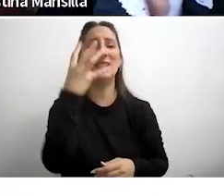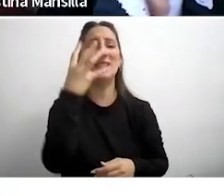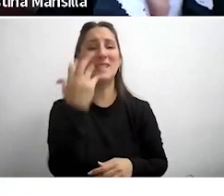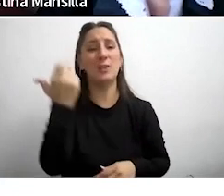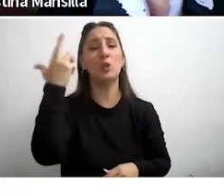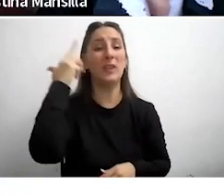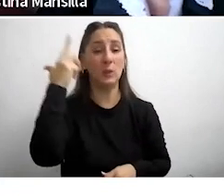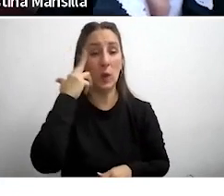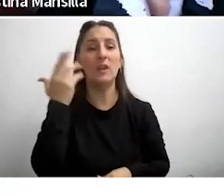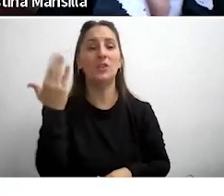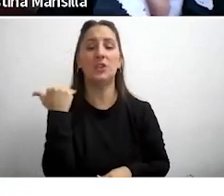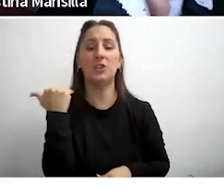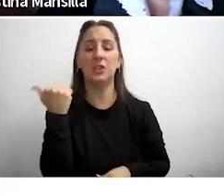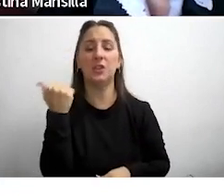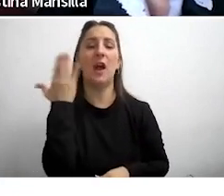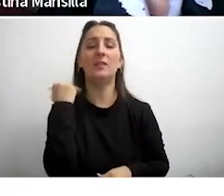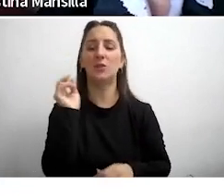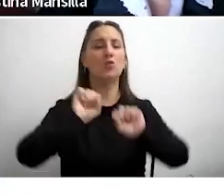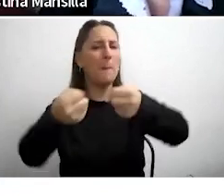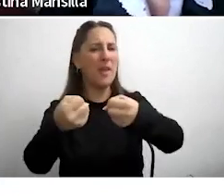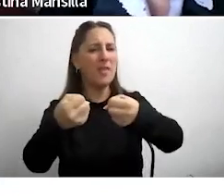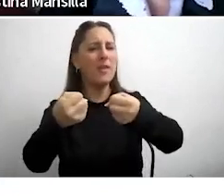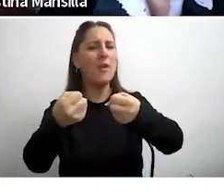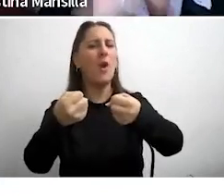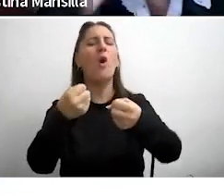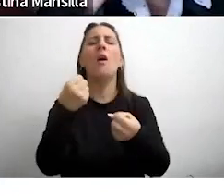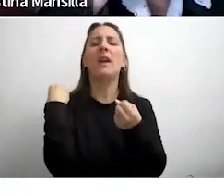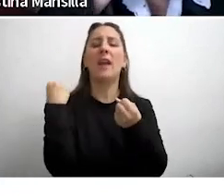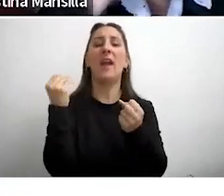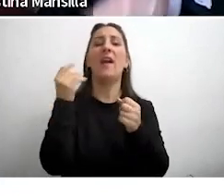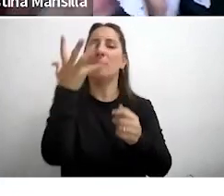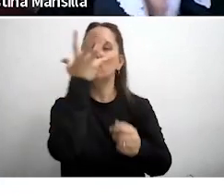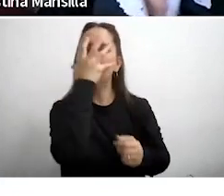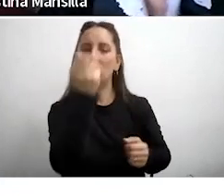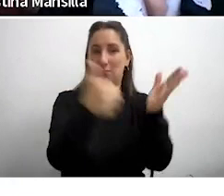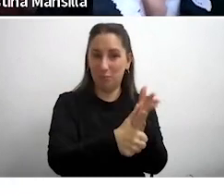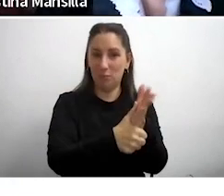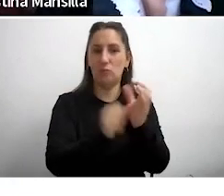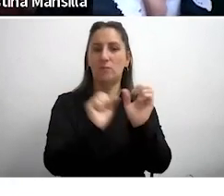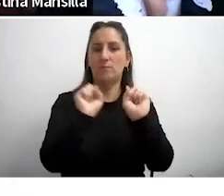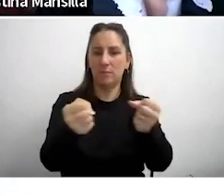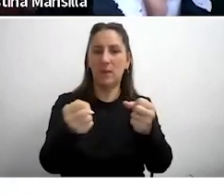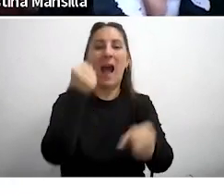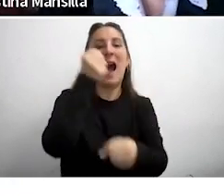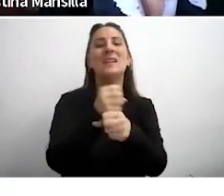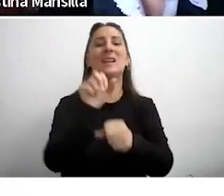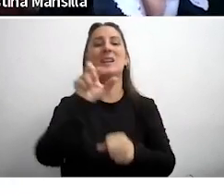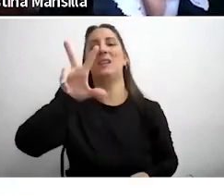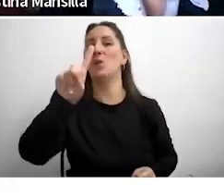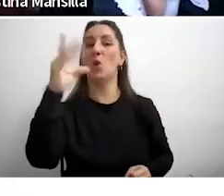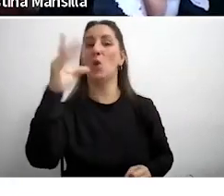había suspendido la obligación de registrar datos biométricos hasta el 31 de marzo